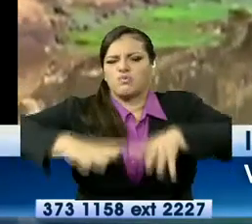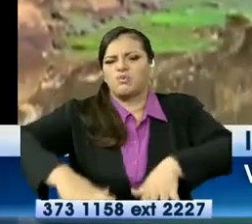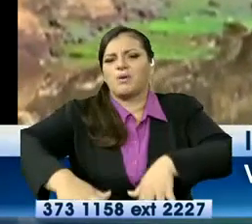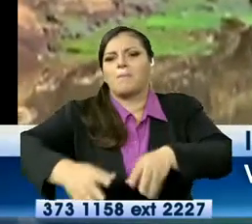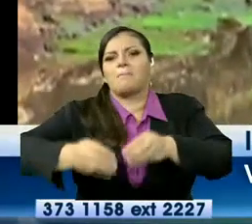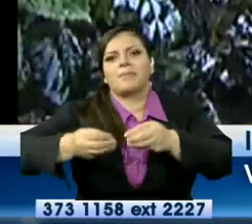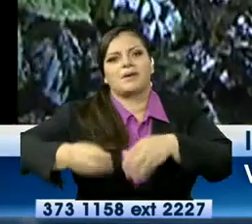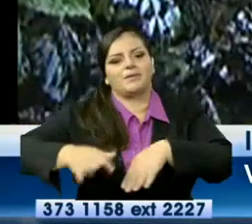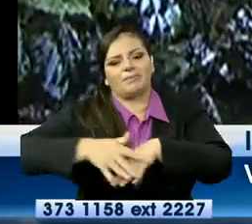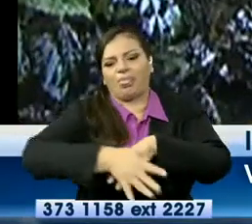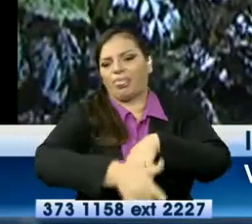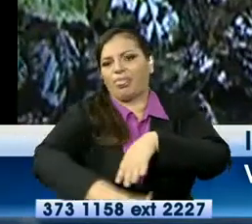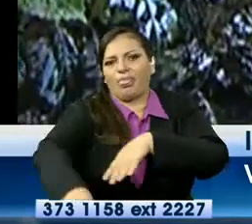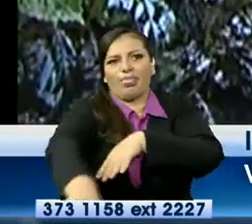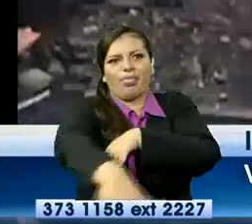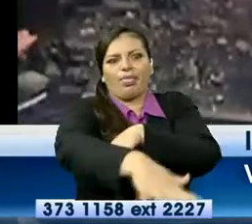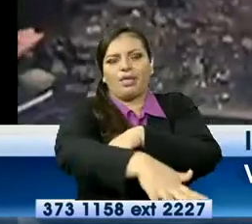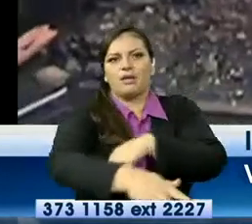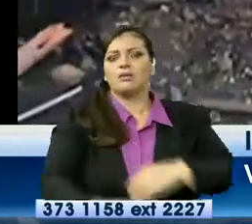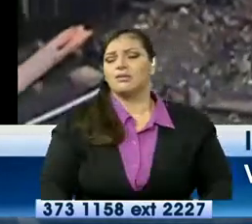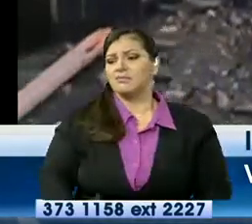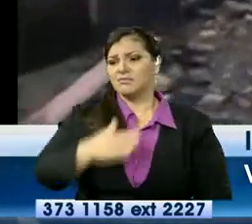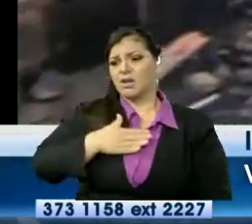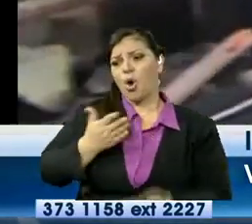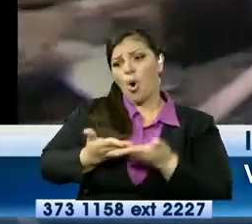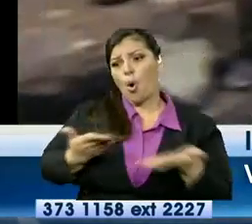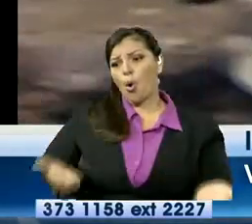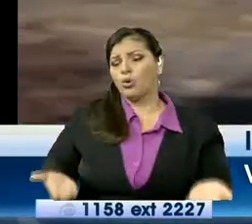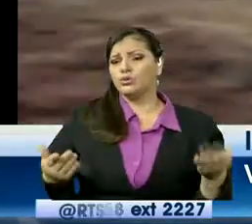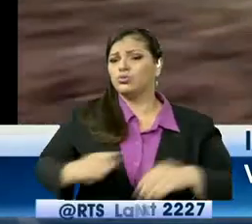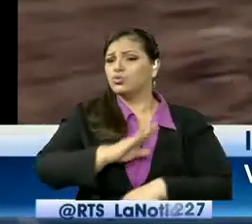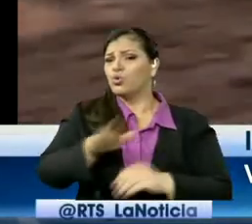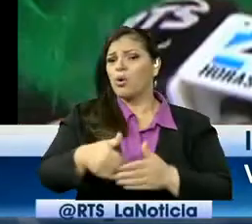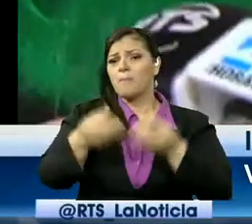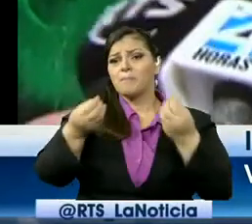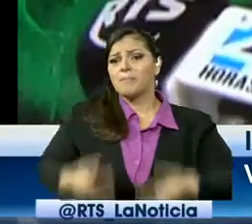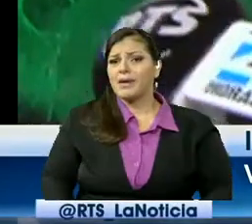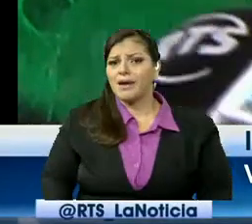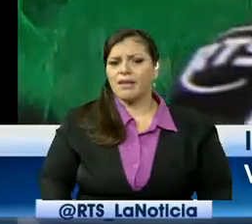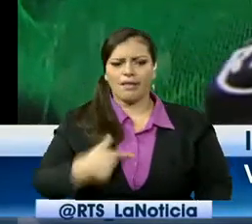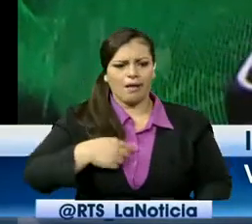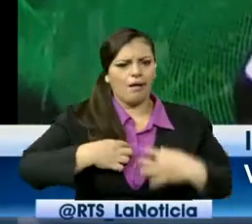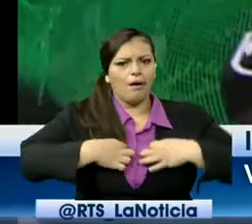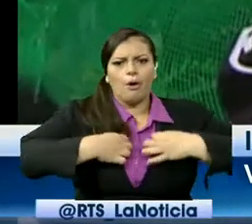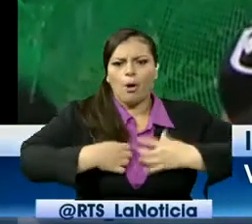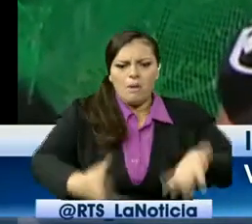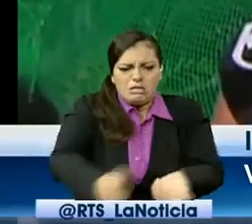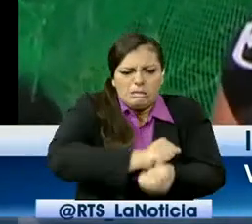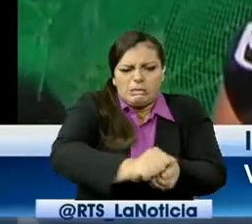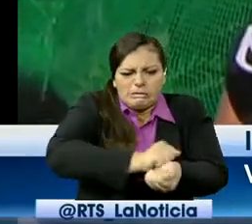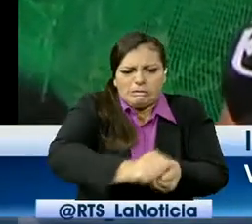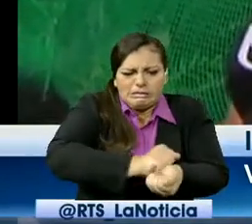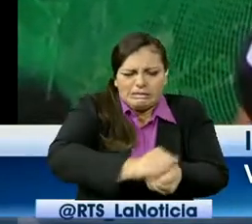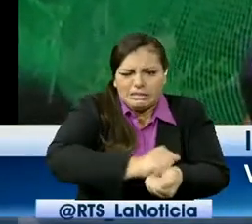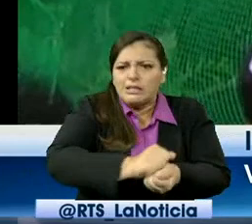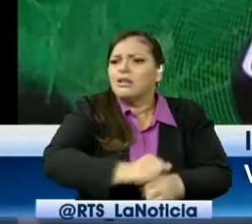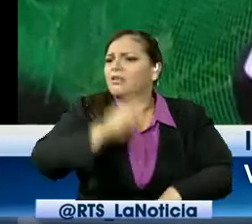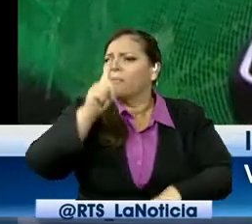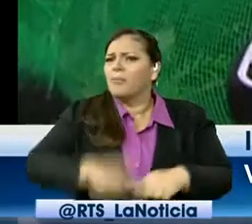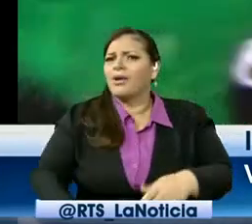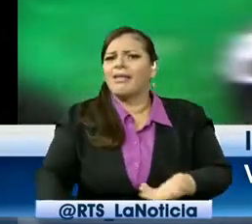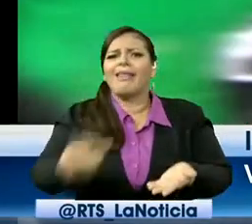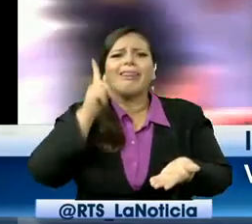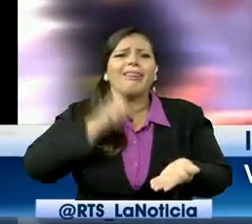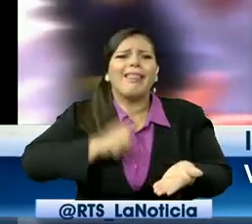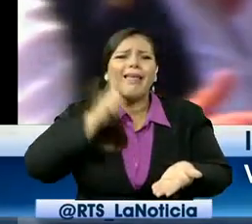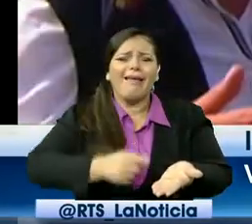una cosa que nos inundemos, lo lavamos, por ahí lo recuperamos. Pero con brea, ¿cómo le vamos a quitar todo? Los uniformes, mis hijos ya deberían ir a la